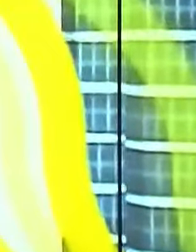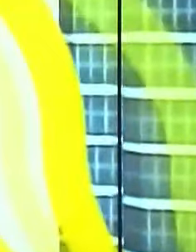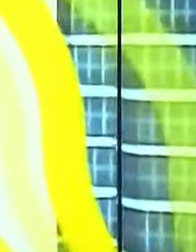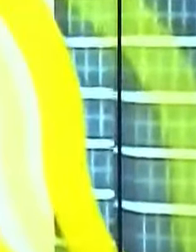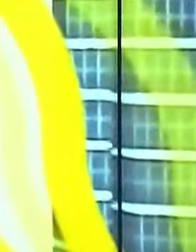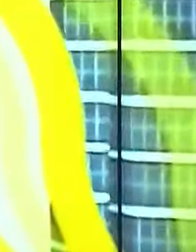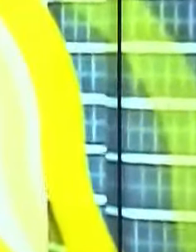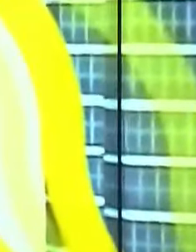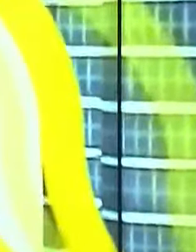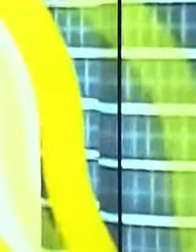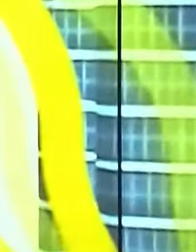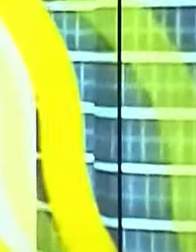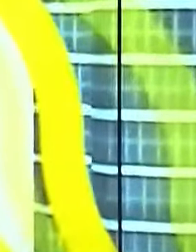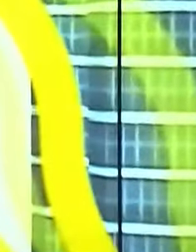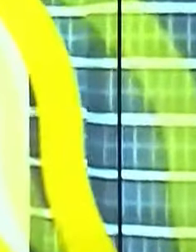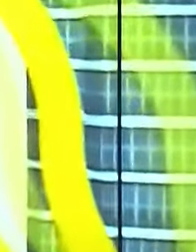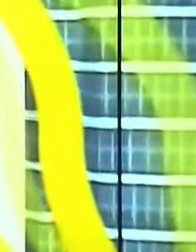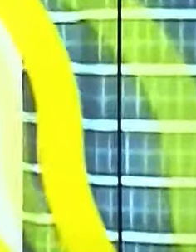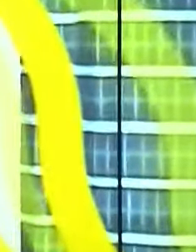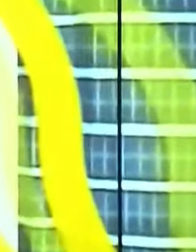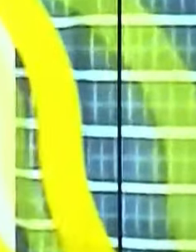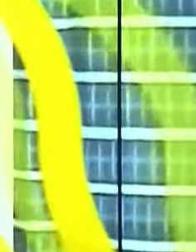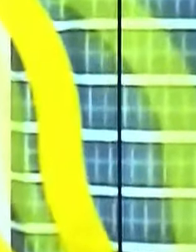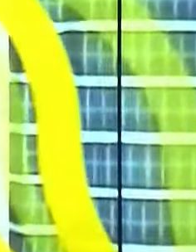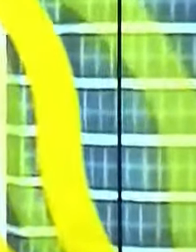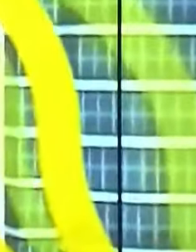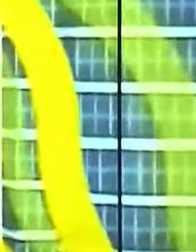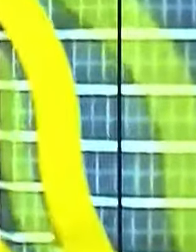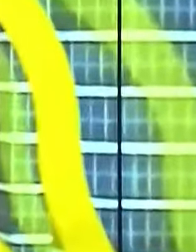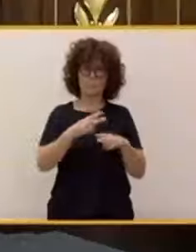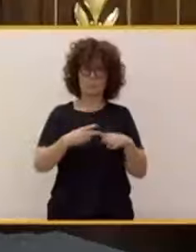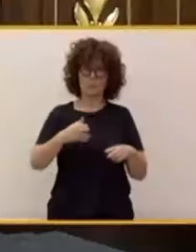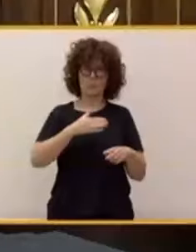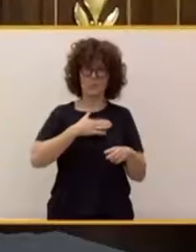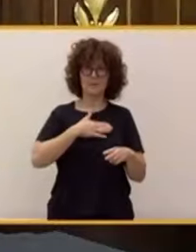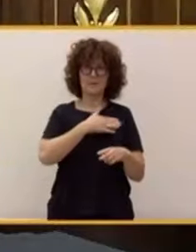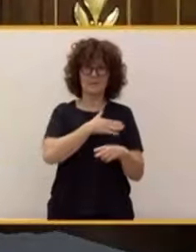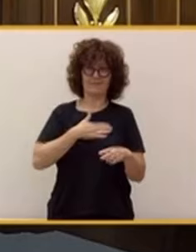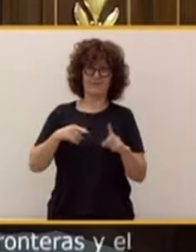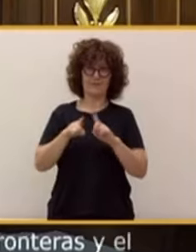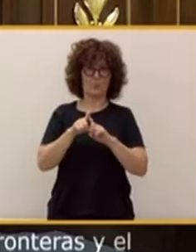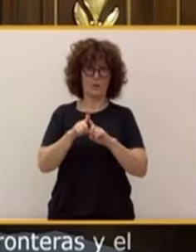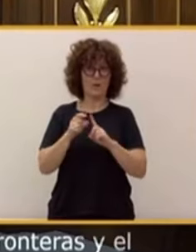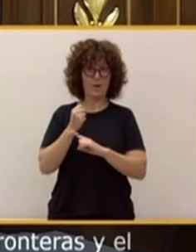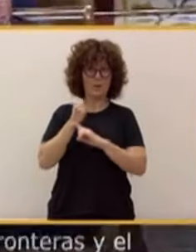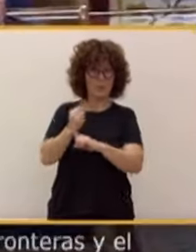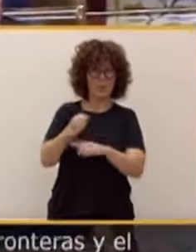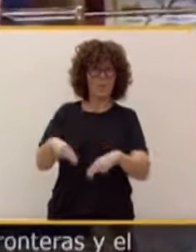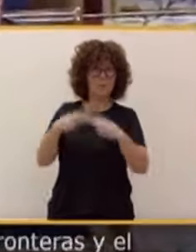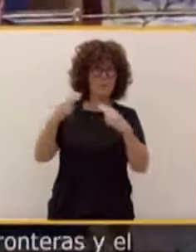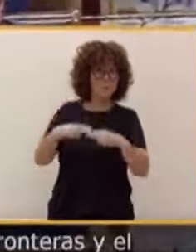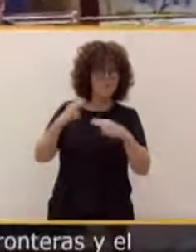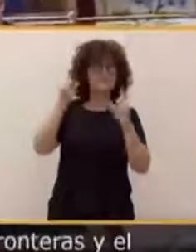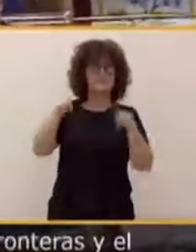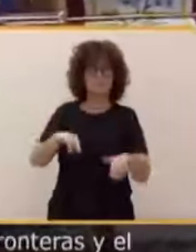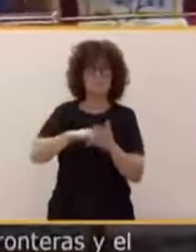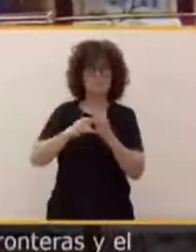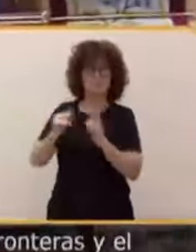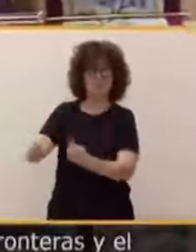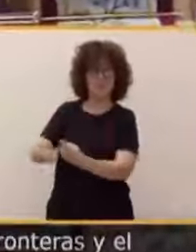para recibir con aplausos a Marimar Blanco. Lo van a ver en sus pantallas, la senadora del Partido Popular, hermana del